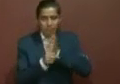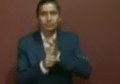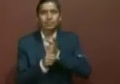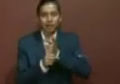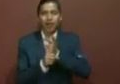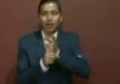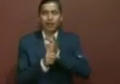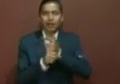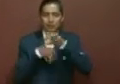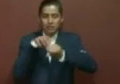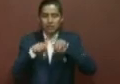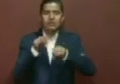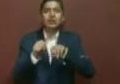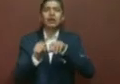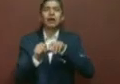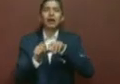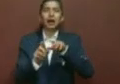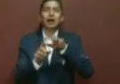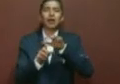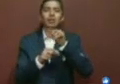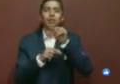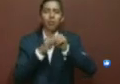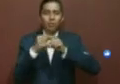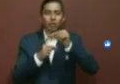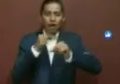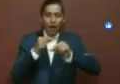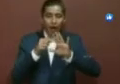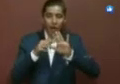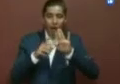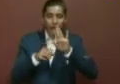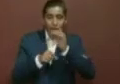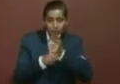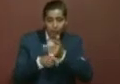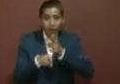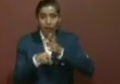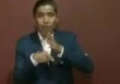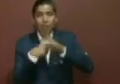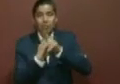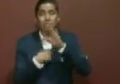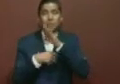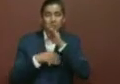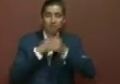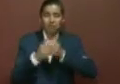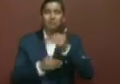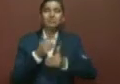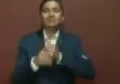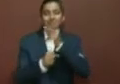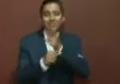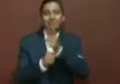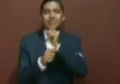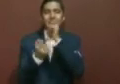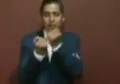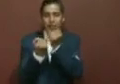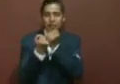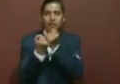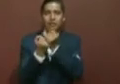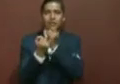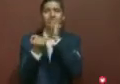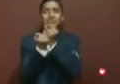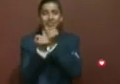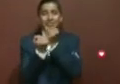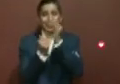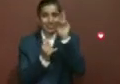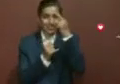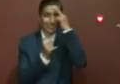otros que pues fueron apareciendo ya sobre la marcha, y en medio de dificultades financieras